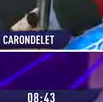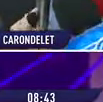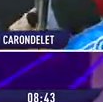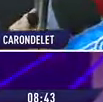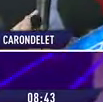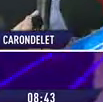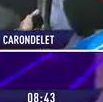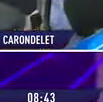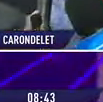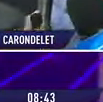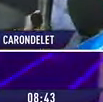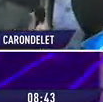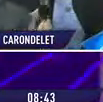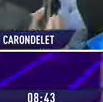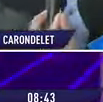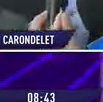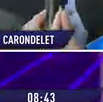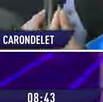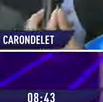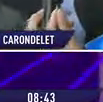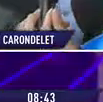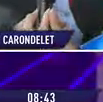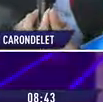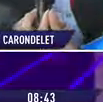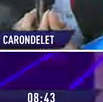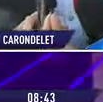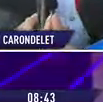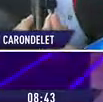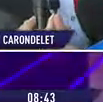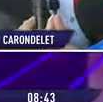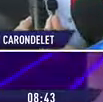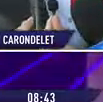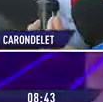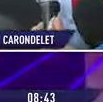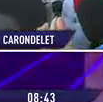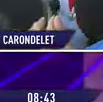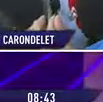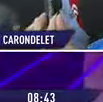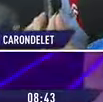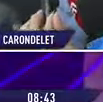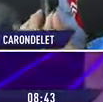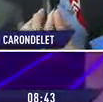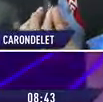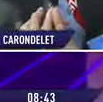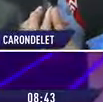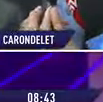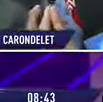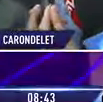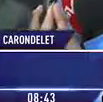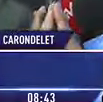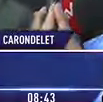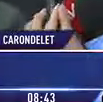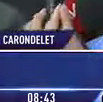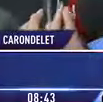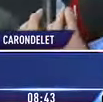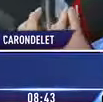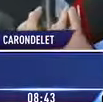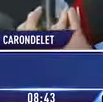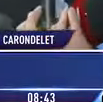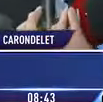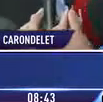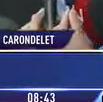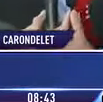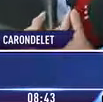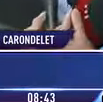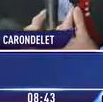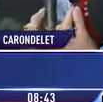tampoco descuidar la seguridad de la Asamblea. ¿Se aumenta la seguridad para el presidente, para el Ejecutivo? No, en absoluto. Nosotros estamos haciendo algo que